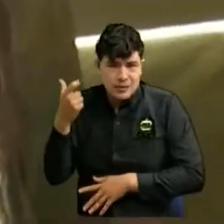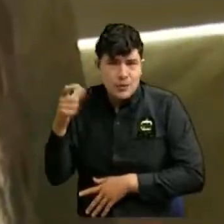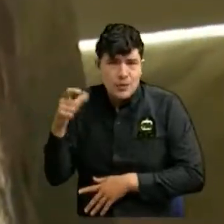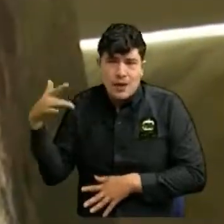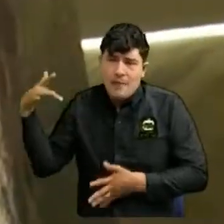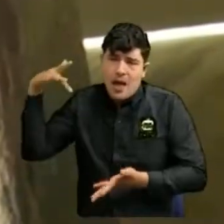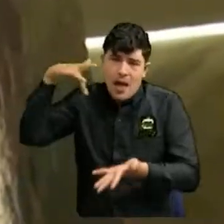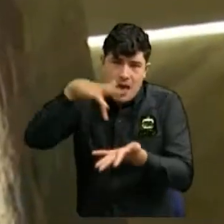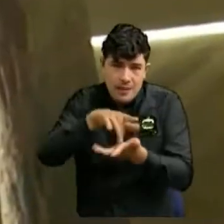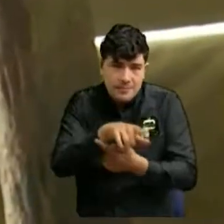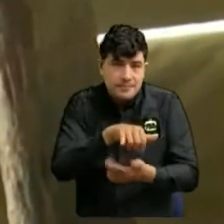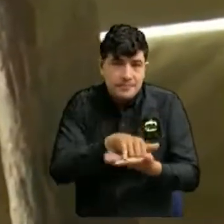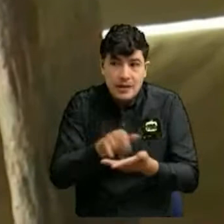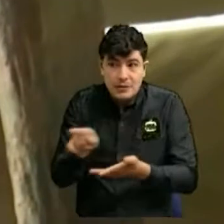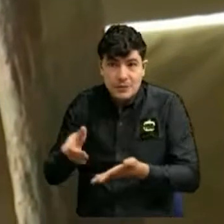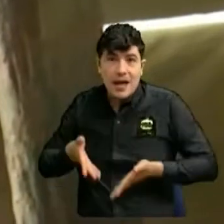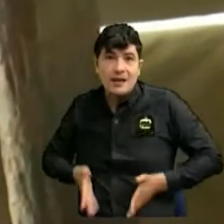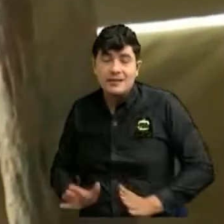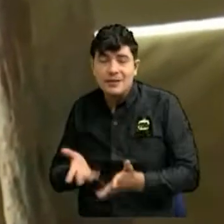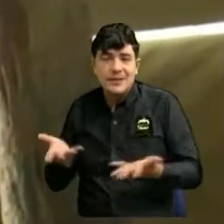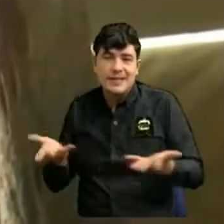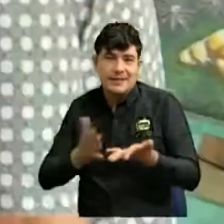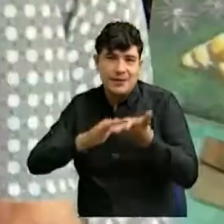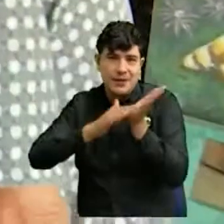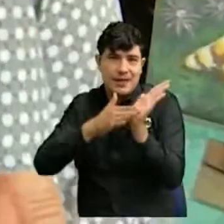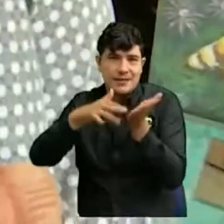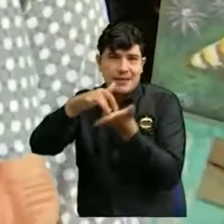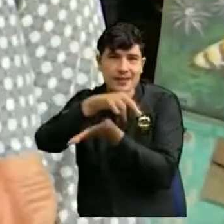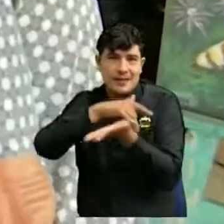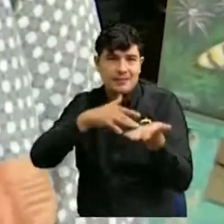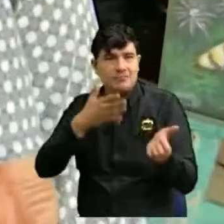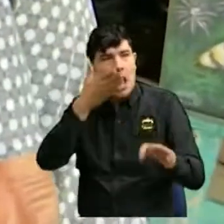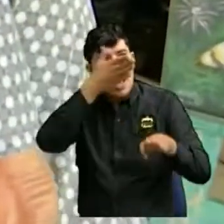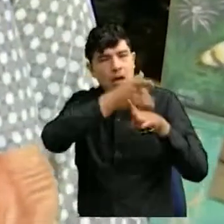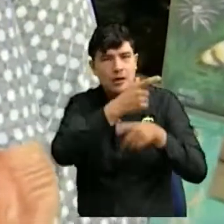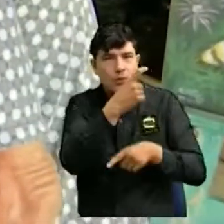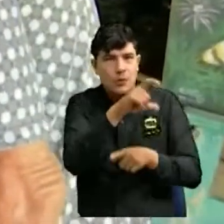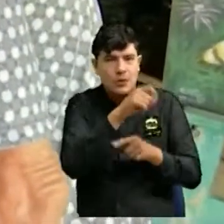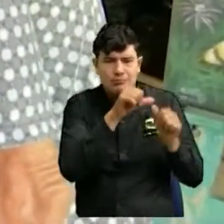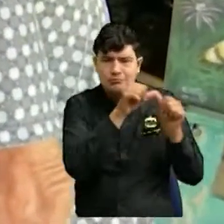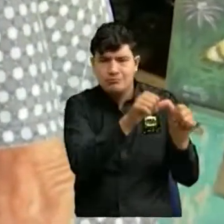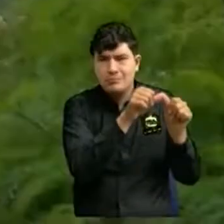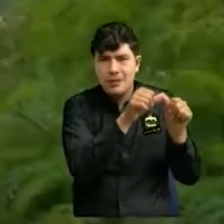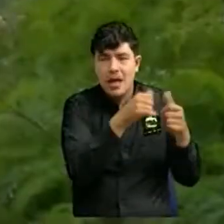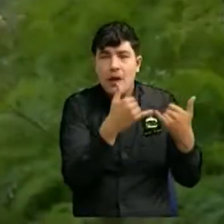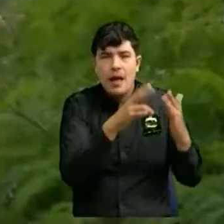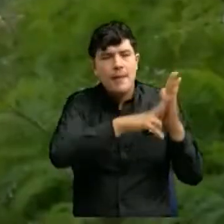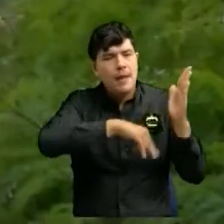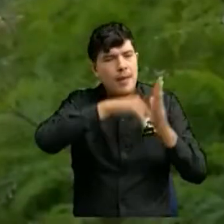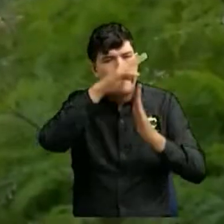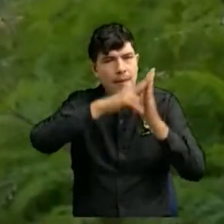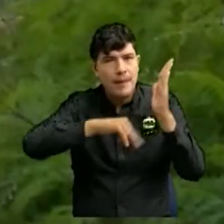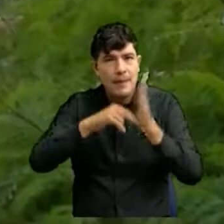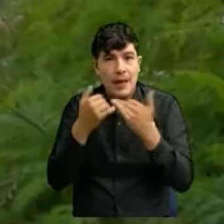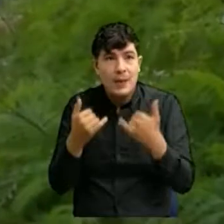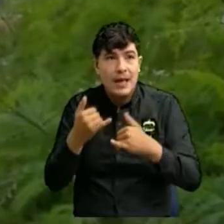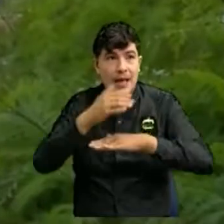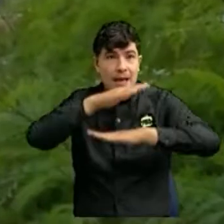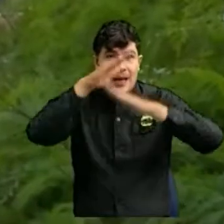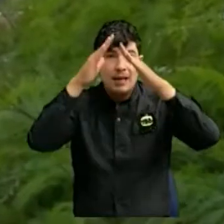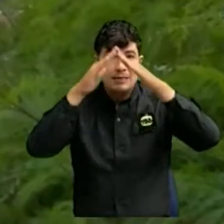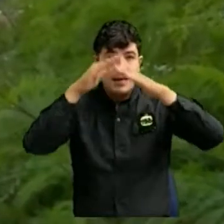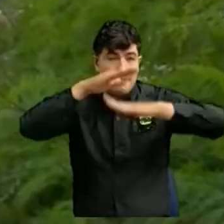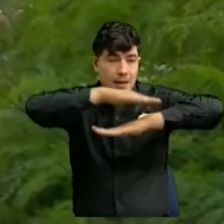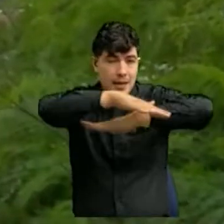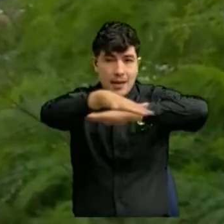años. Oriundo de Florida Blanca, Santander, es pintor y hoy pasa sus días frente a uno de los miradores más hermosos